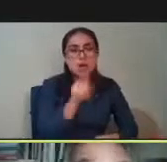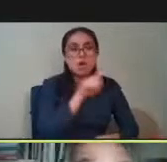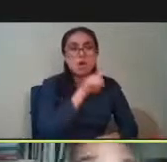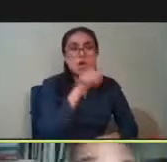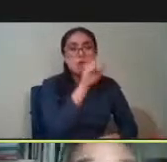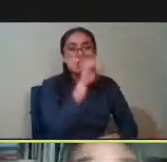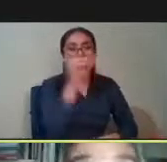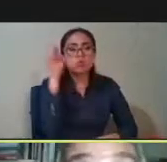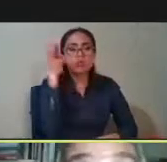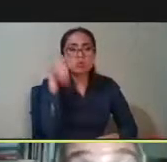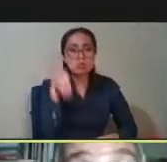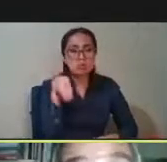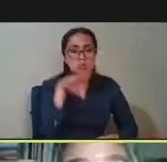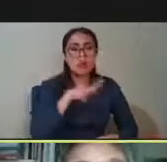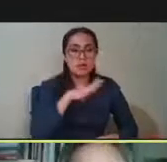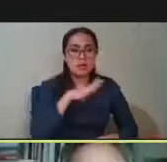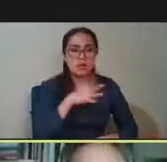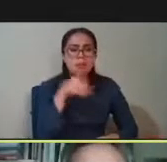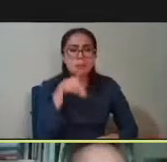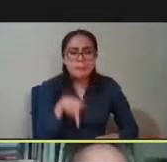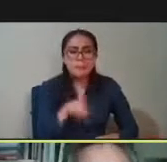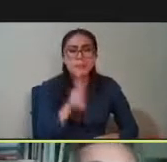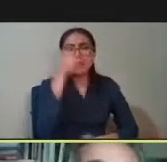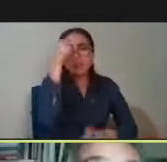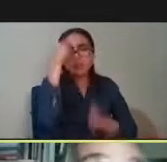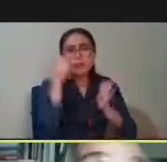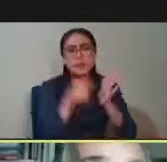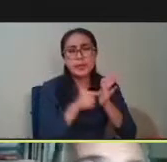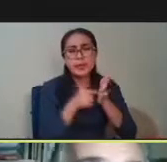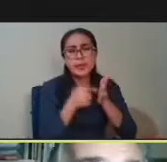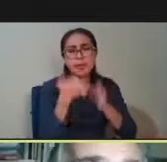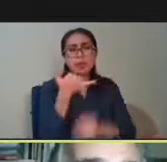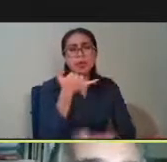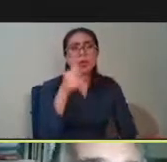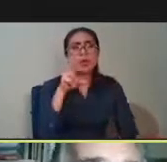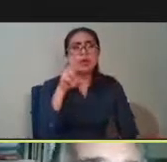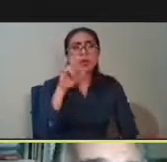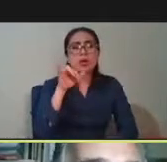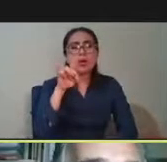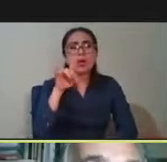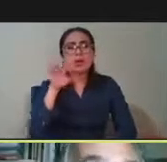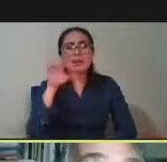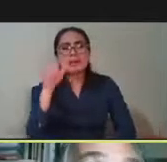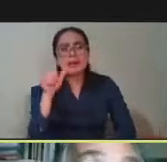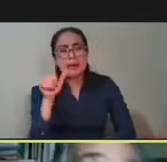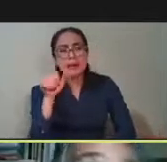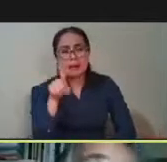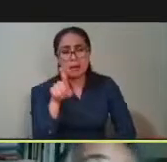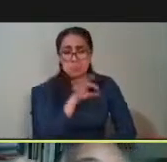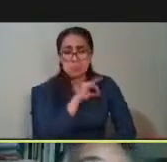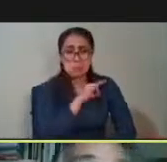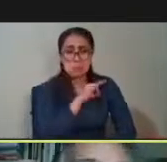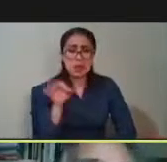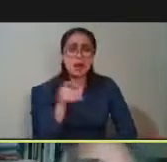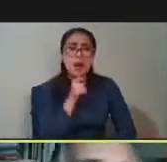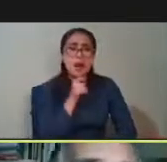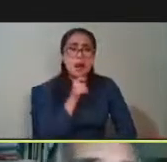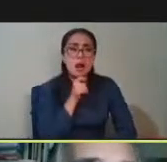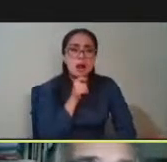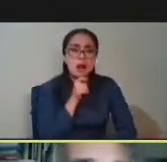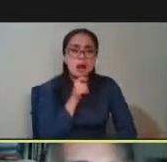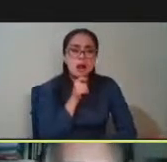pero yo le pediría que empiece a Yuridia, ¿eh? Yuridia, no sé si podés abrir el micrófono